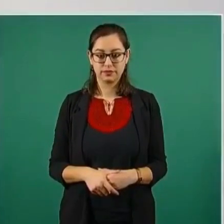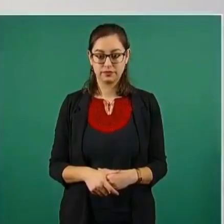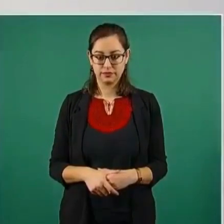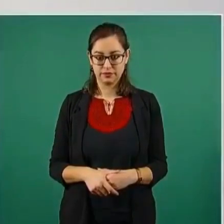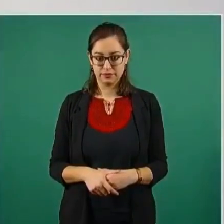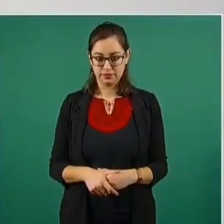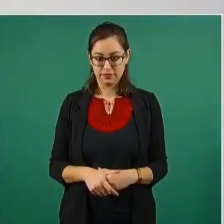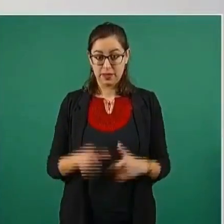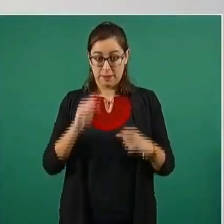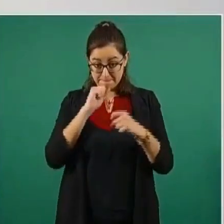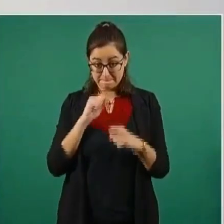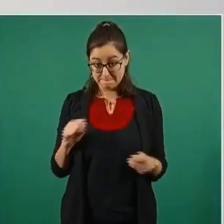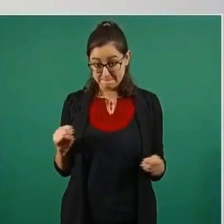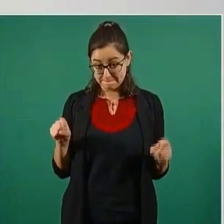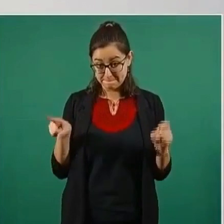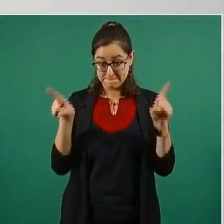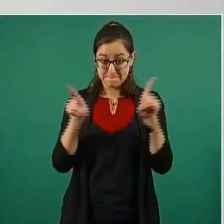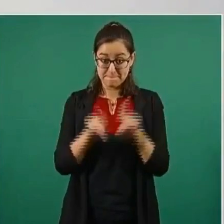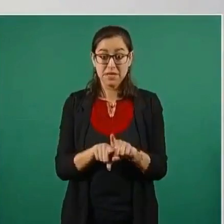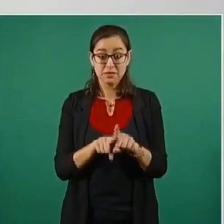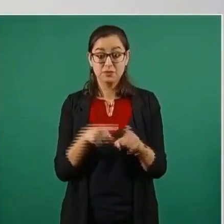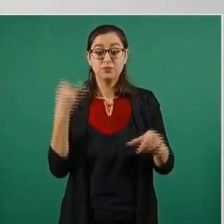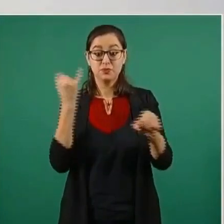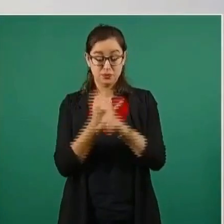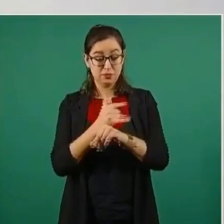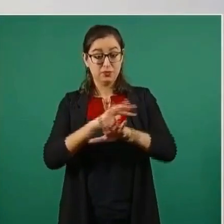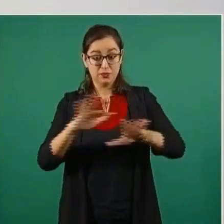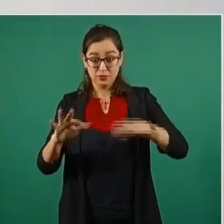apoyarnos mucho con los medios de información,